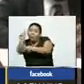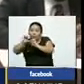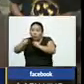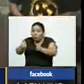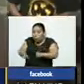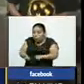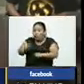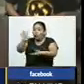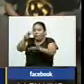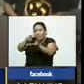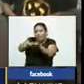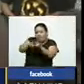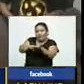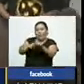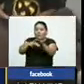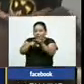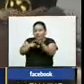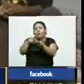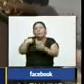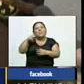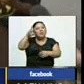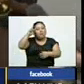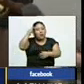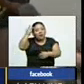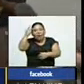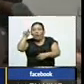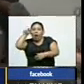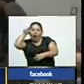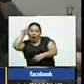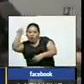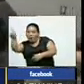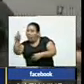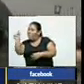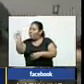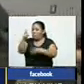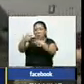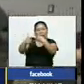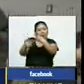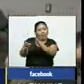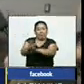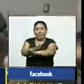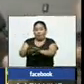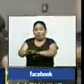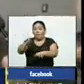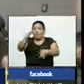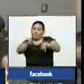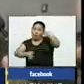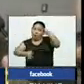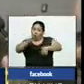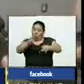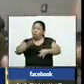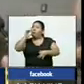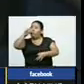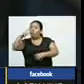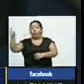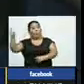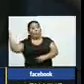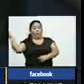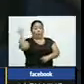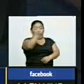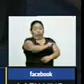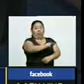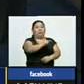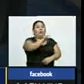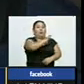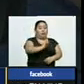renovara su visa. Esto significaba que estaba viviendo en Estados Unidos sin autorización, y un juez de inmigración ordenó que fuera deportado ese año.